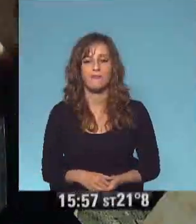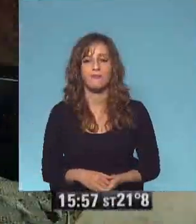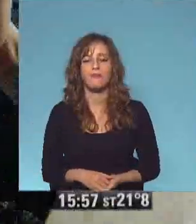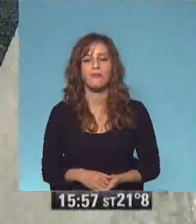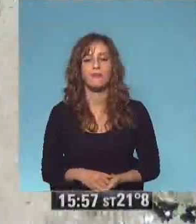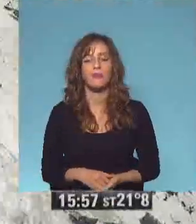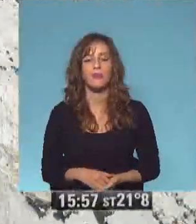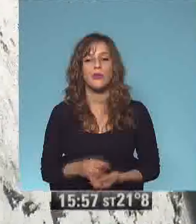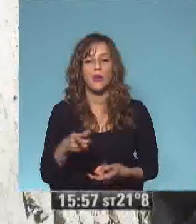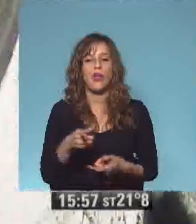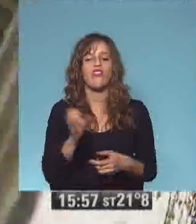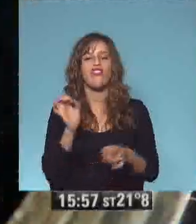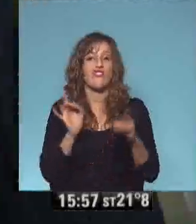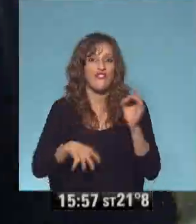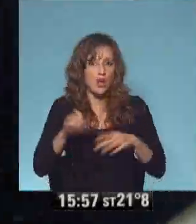Que deja de ser basura